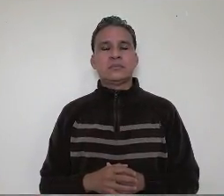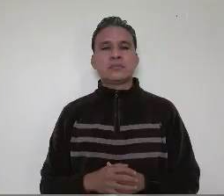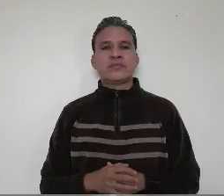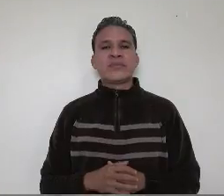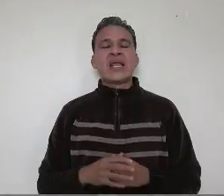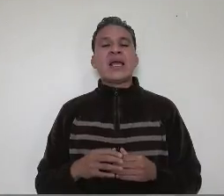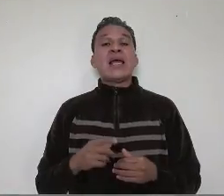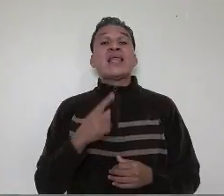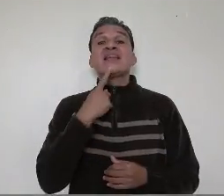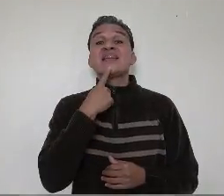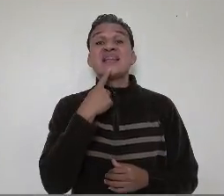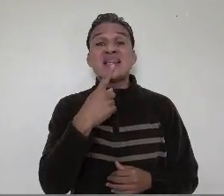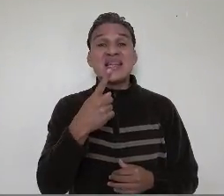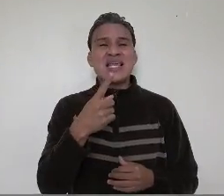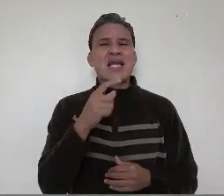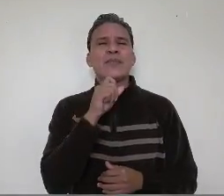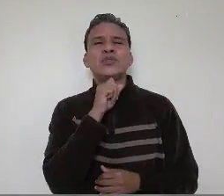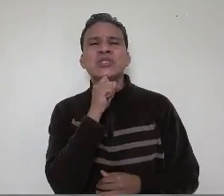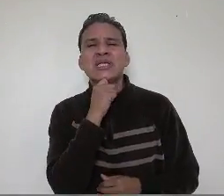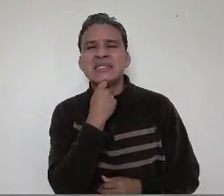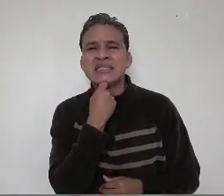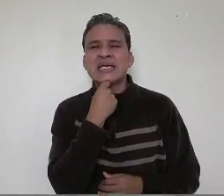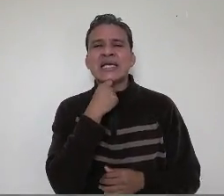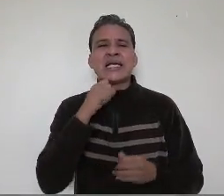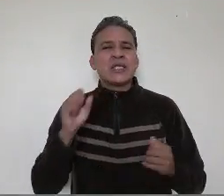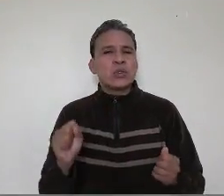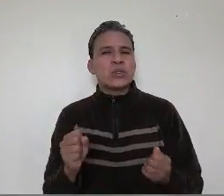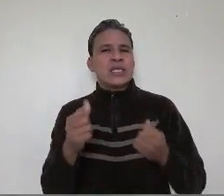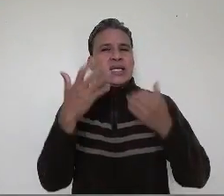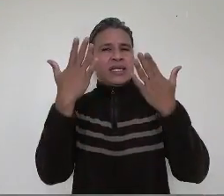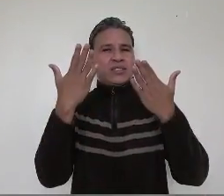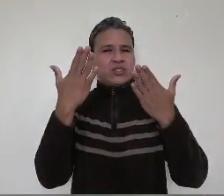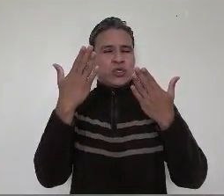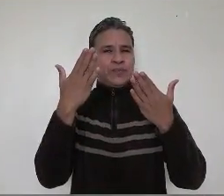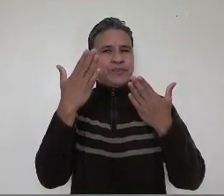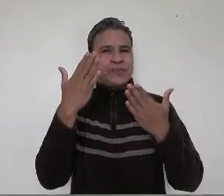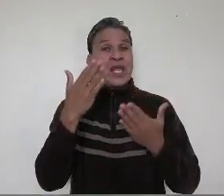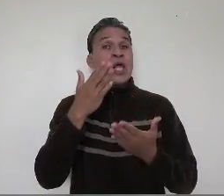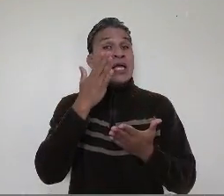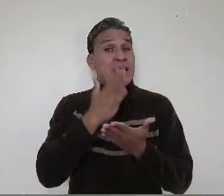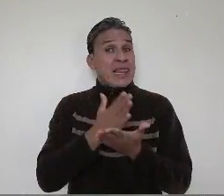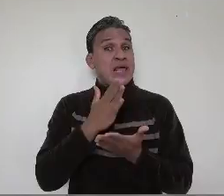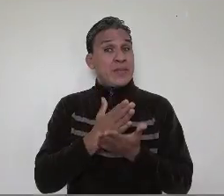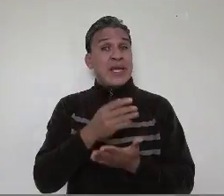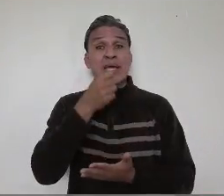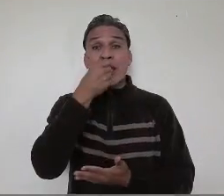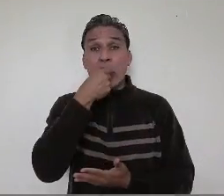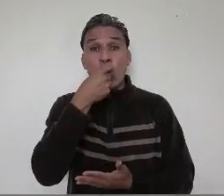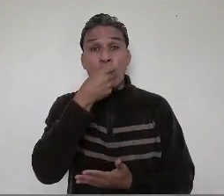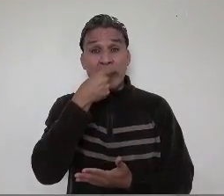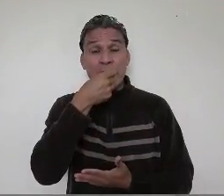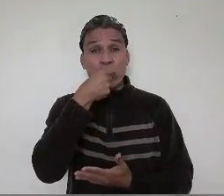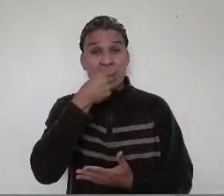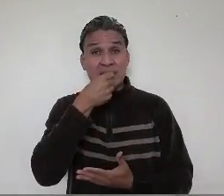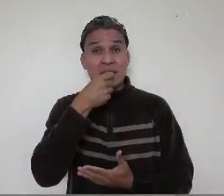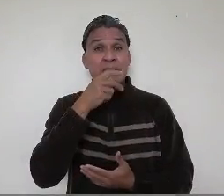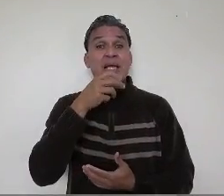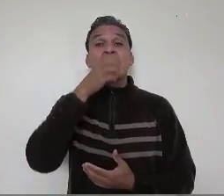Aclamemos el misterio de la redención. Cada vez que comemos de este pan y bebemos de este